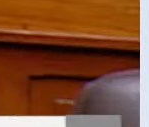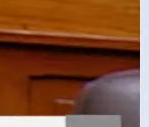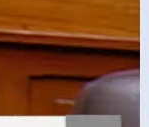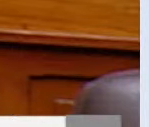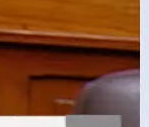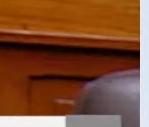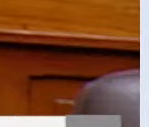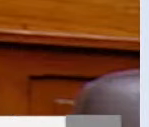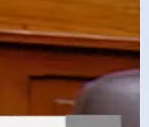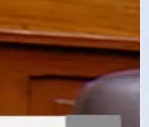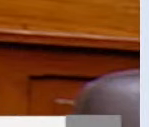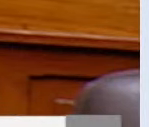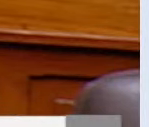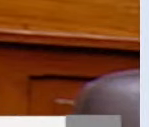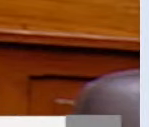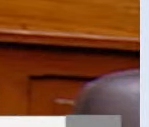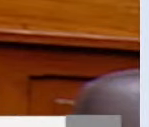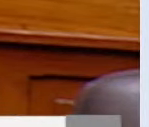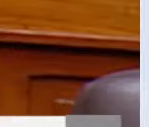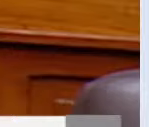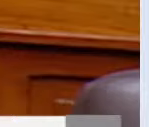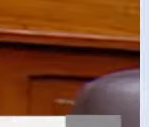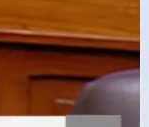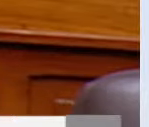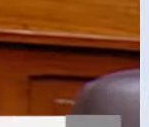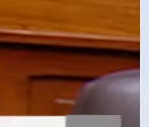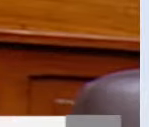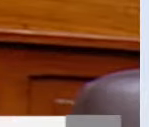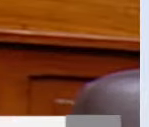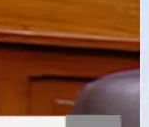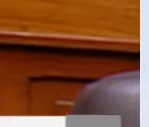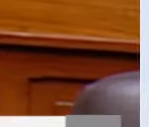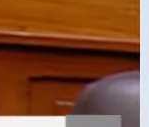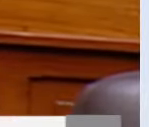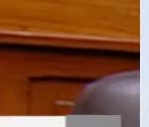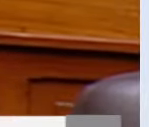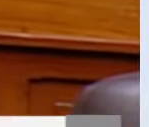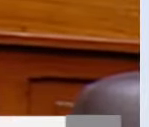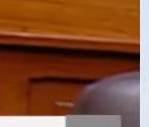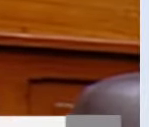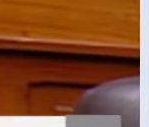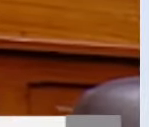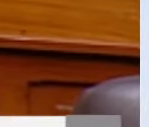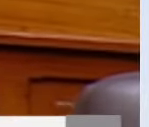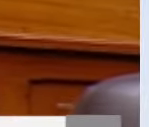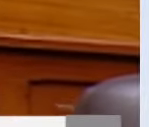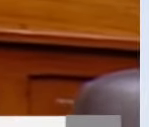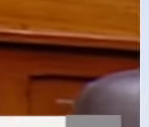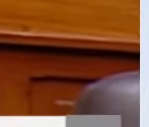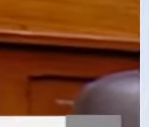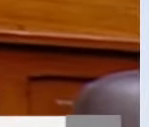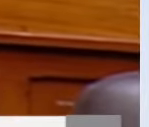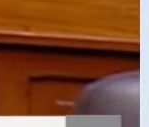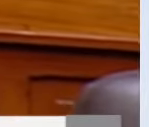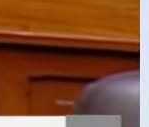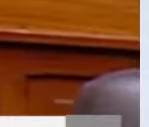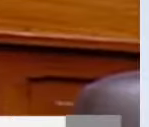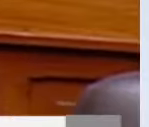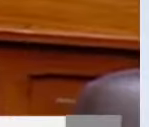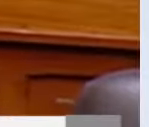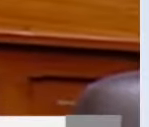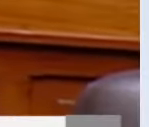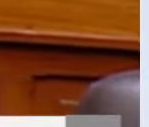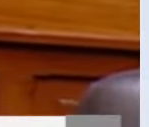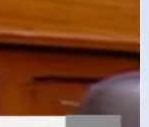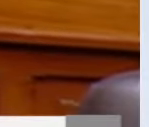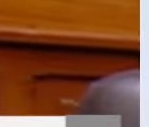da el principal empleo en nuestra región de Loreto y sobre todo en Iquitos, que circulan más